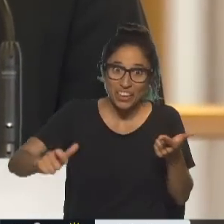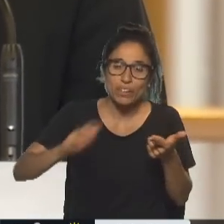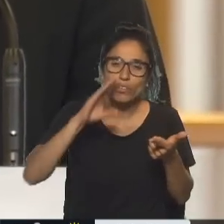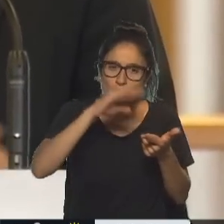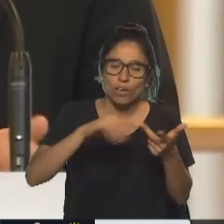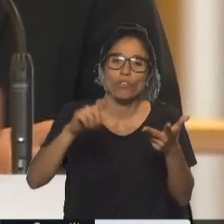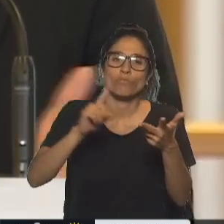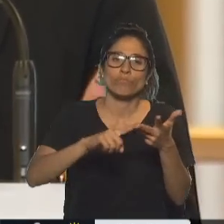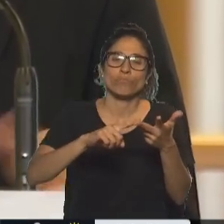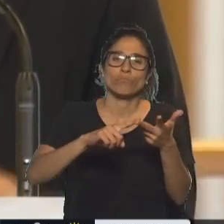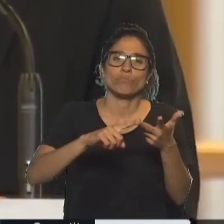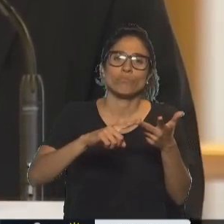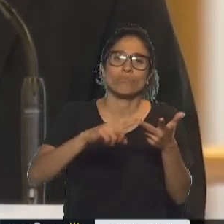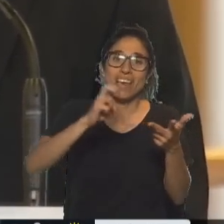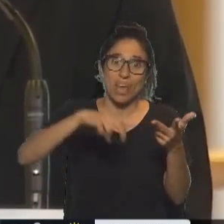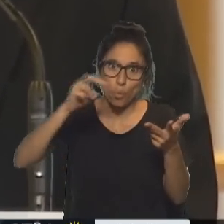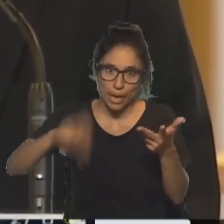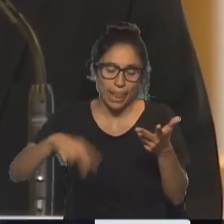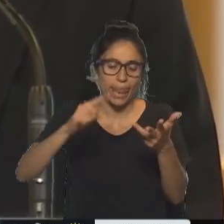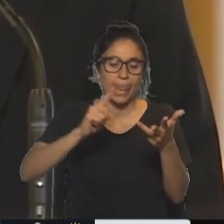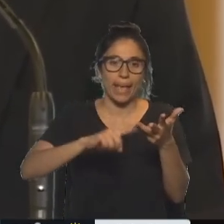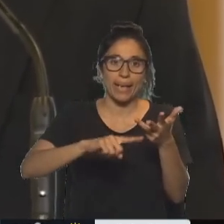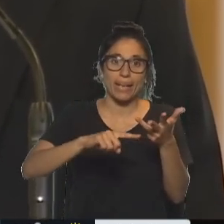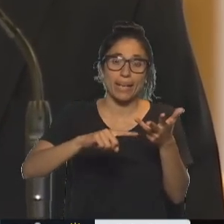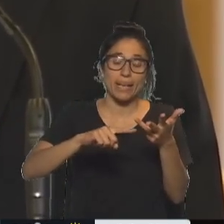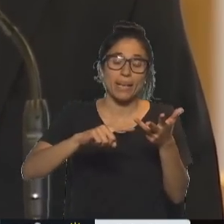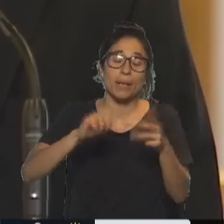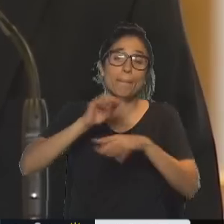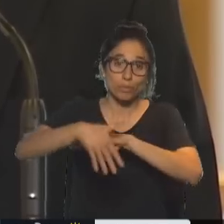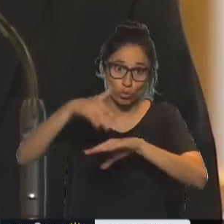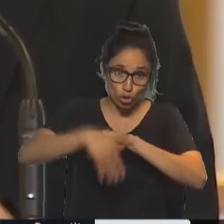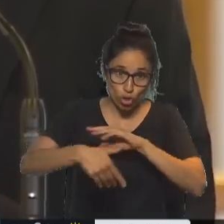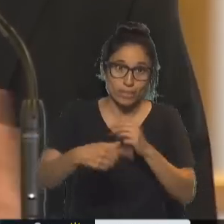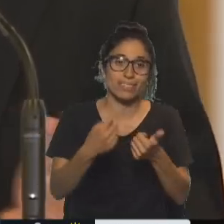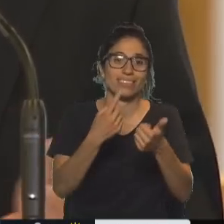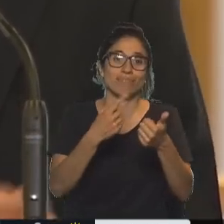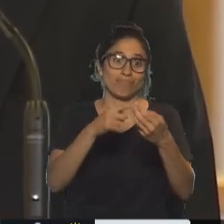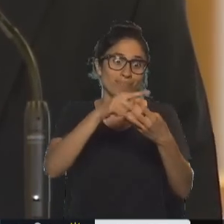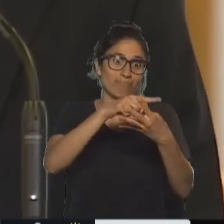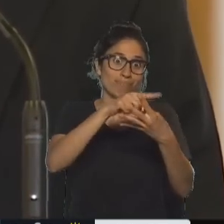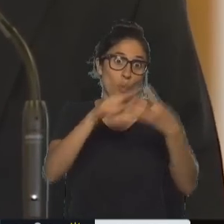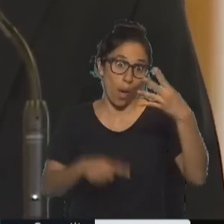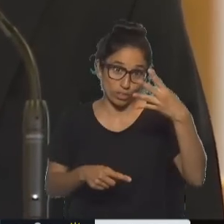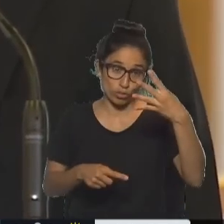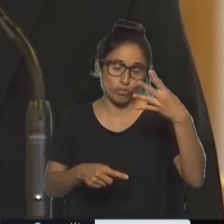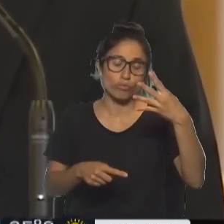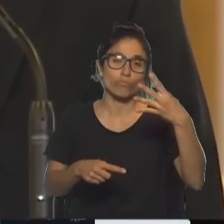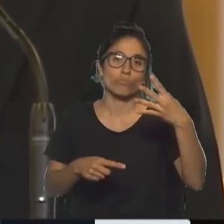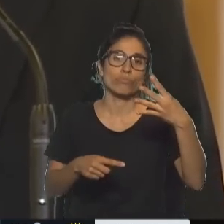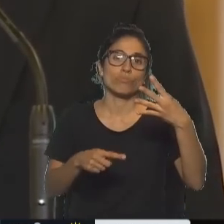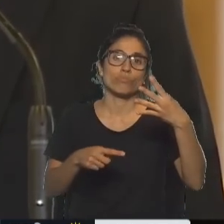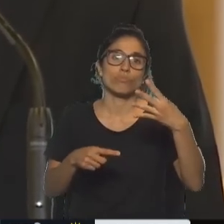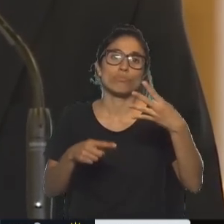de Misiones. Todos ellos se han expresado a través de un comunicado conjunto. Te pongo comillas porque esto es